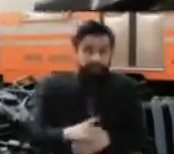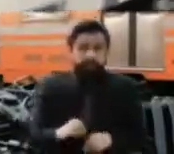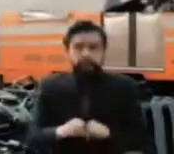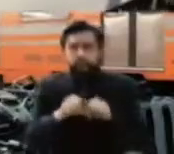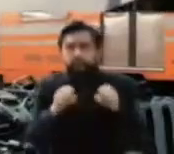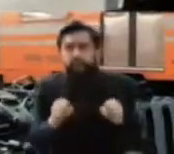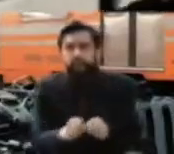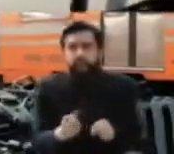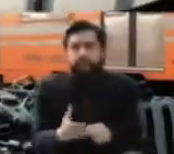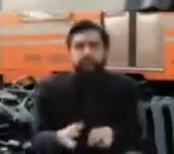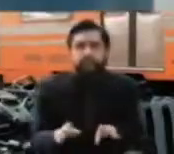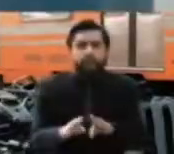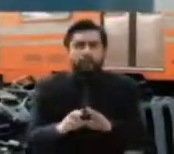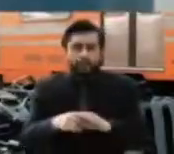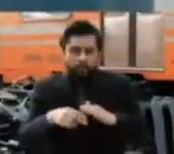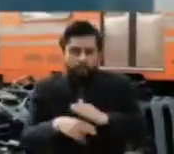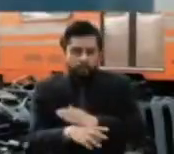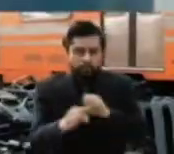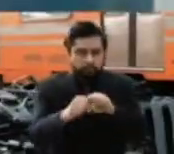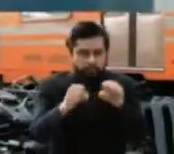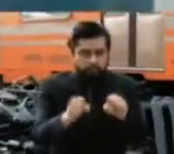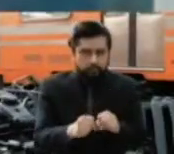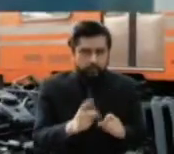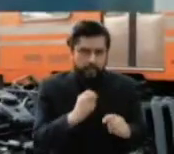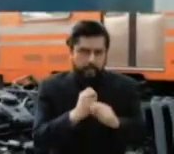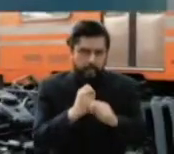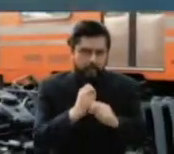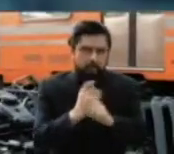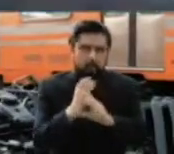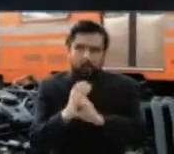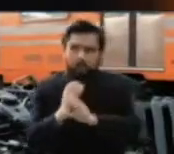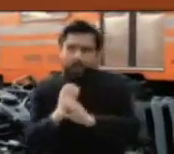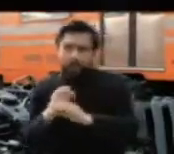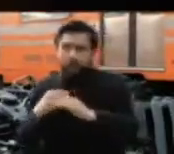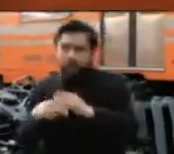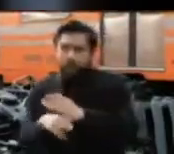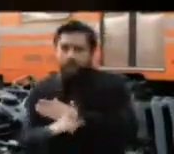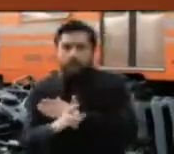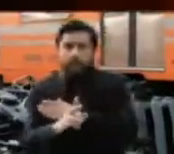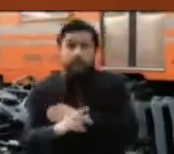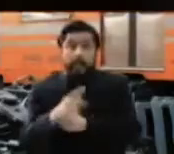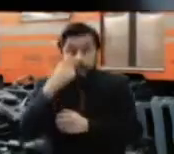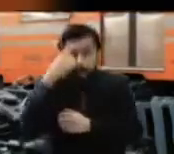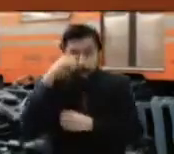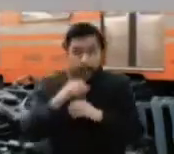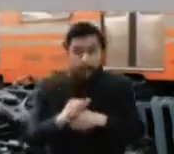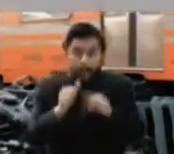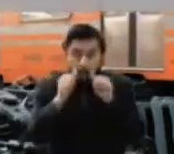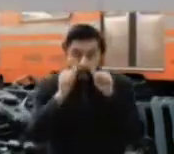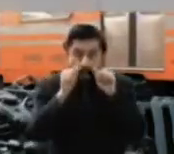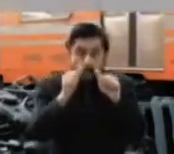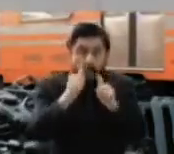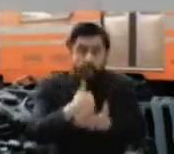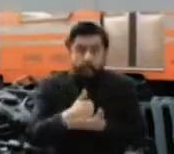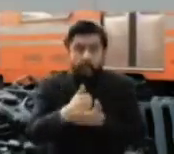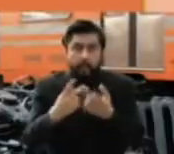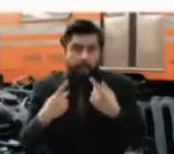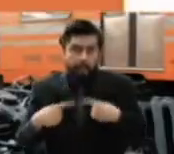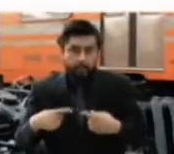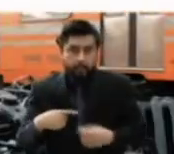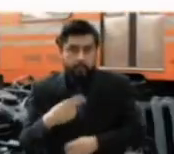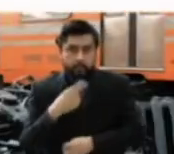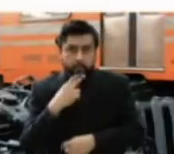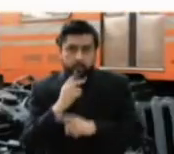movilidad integrada que armoniza los sistemas de transporte público en una sola red para llevar a millones con efectividad hacia su destino.